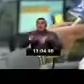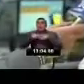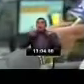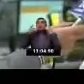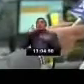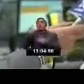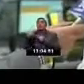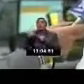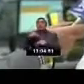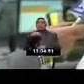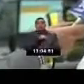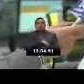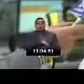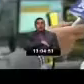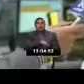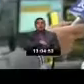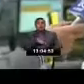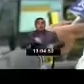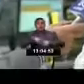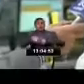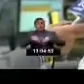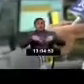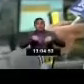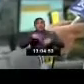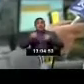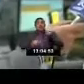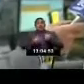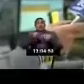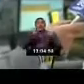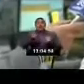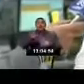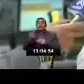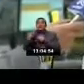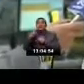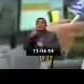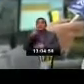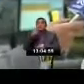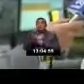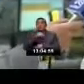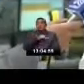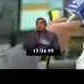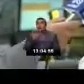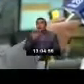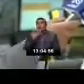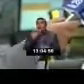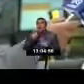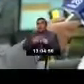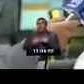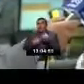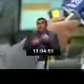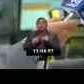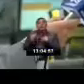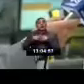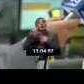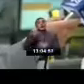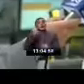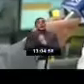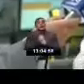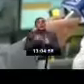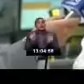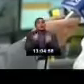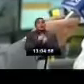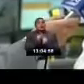GAT. El tema de la movilidad, la restricción vehicular, también se lo ha ejecutado a través de ordenanzas, como lo tenía Quito. Lo que sí tenemos que coordinar con la